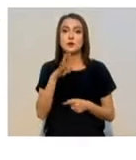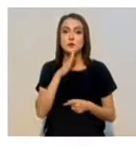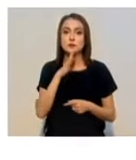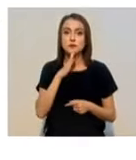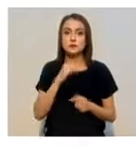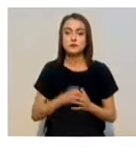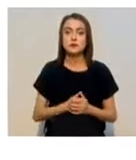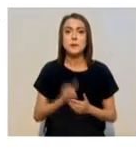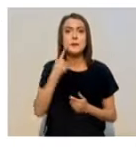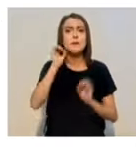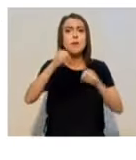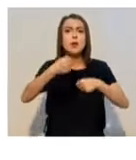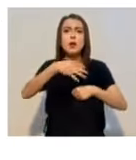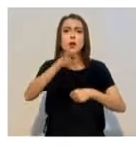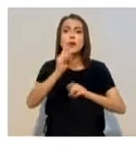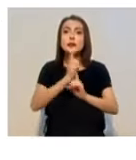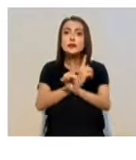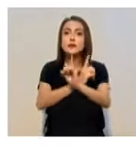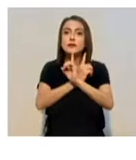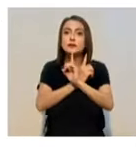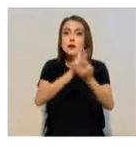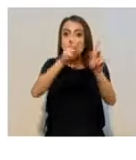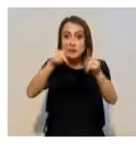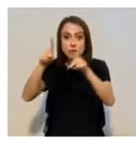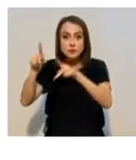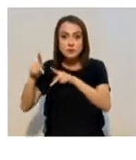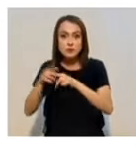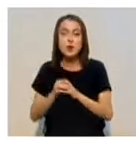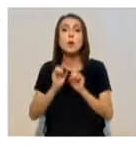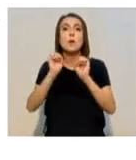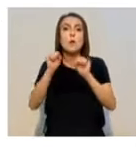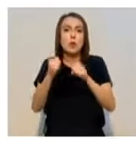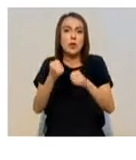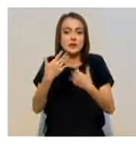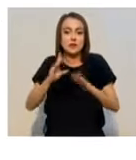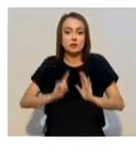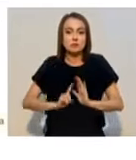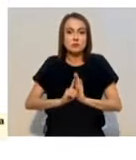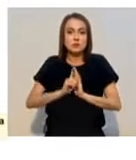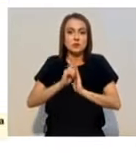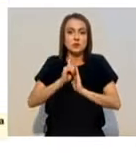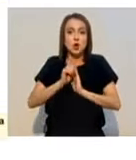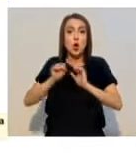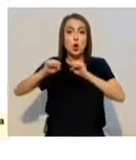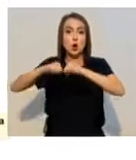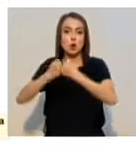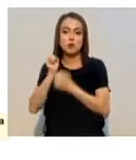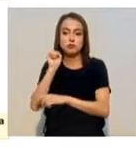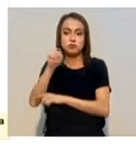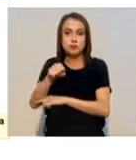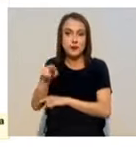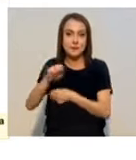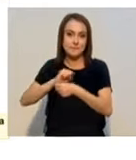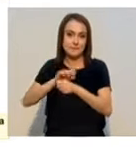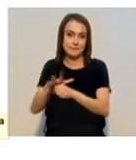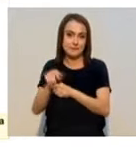momento, para encontrar las defensas que las personas pudieron haber desarrollado contra el virus.